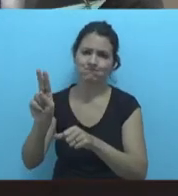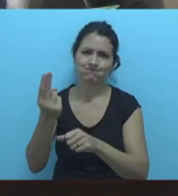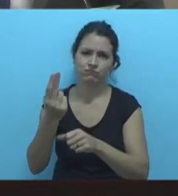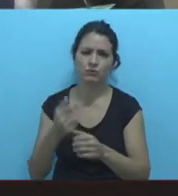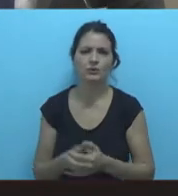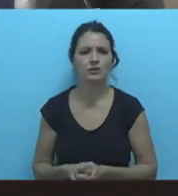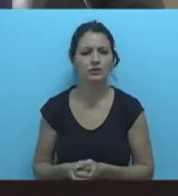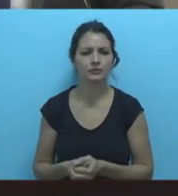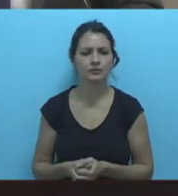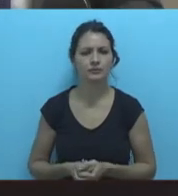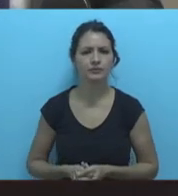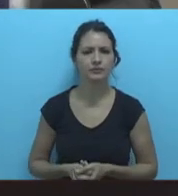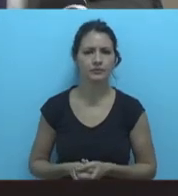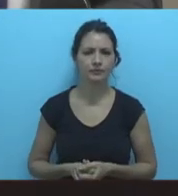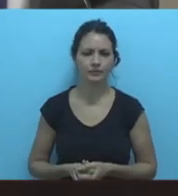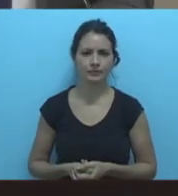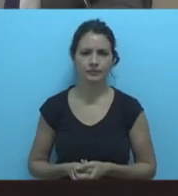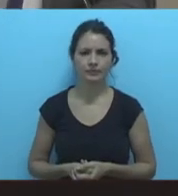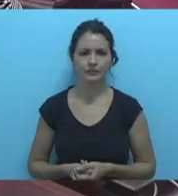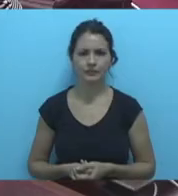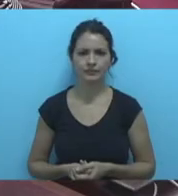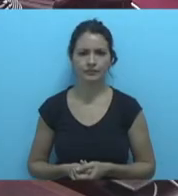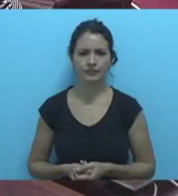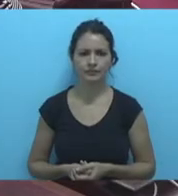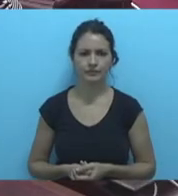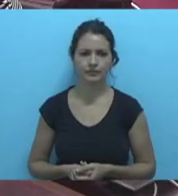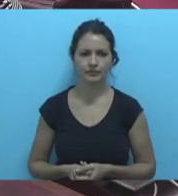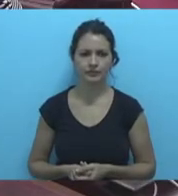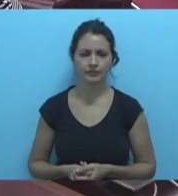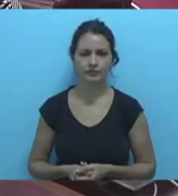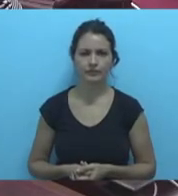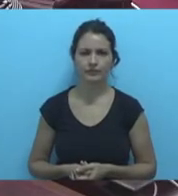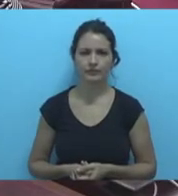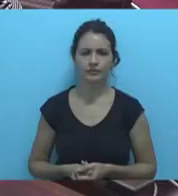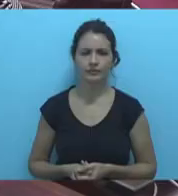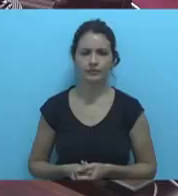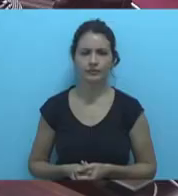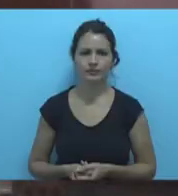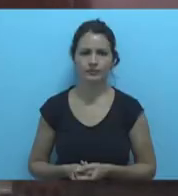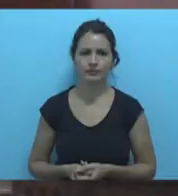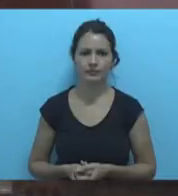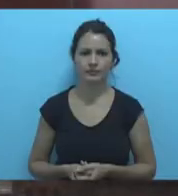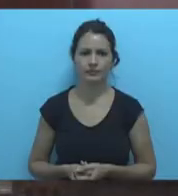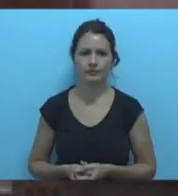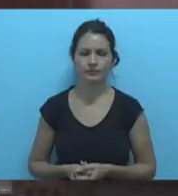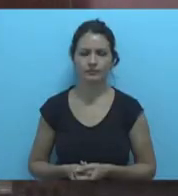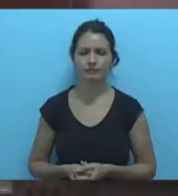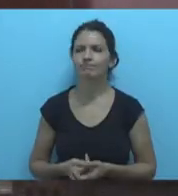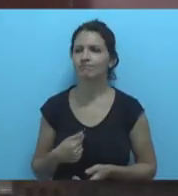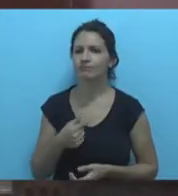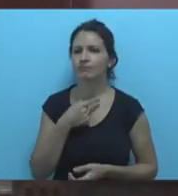declaración. Aprobado. Diputado Busato. Sí, yo pretendía en realidad, digamos,